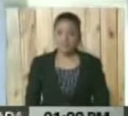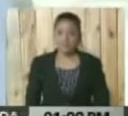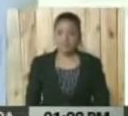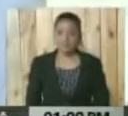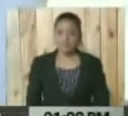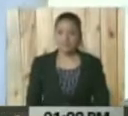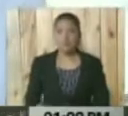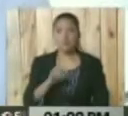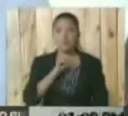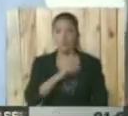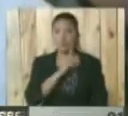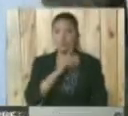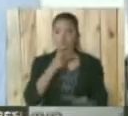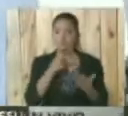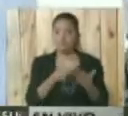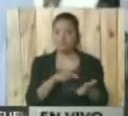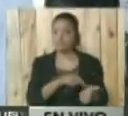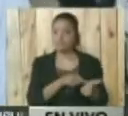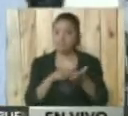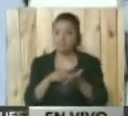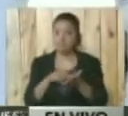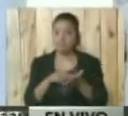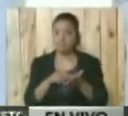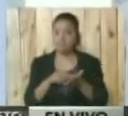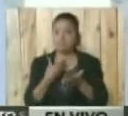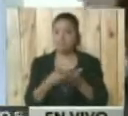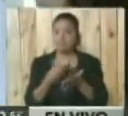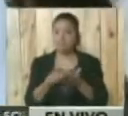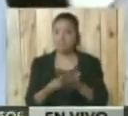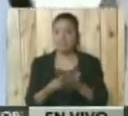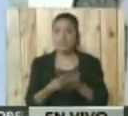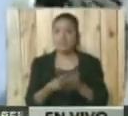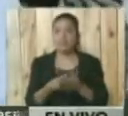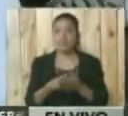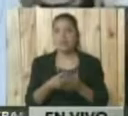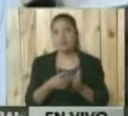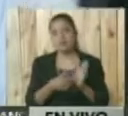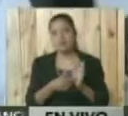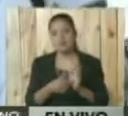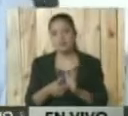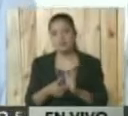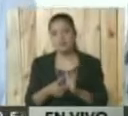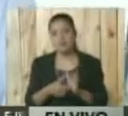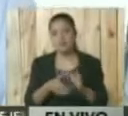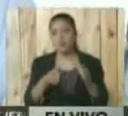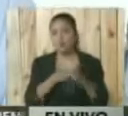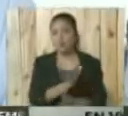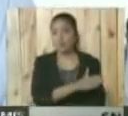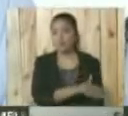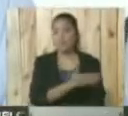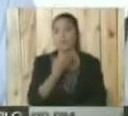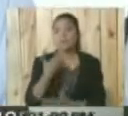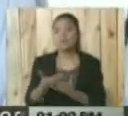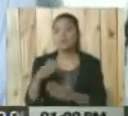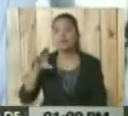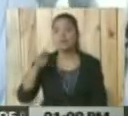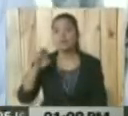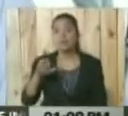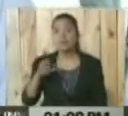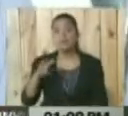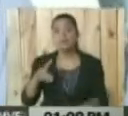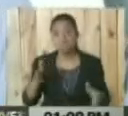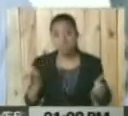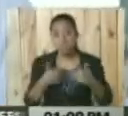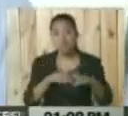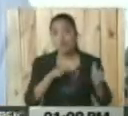fue usurpada, fue utilizada para esta constitución de una tarjeta donde sectores de oposición estaban solicitando organizarse